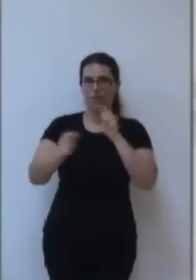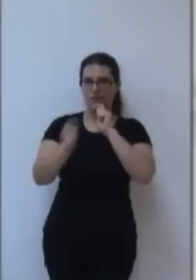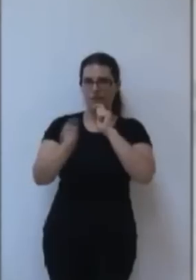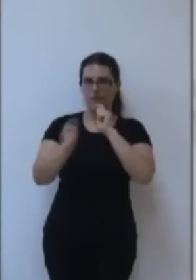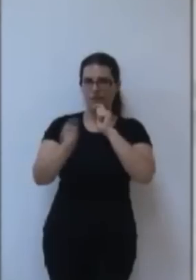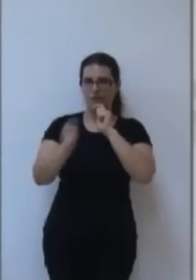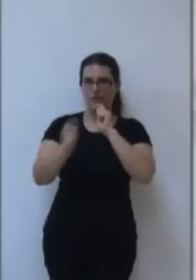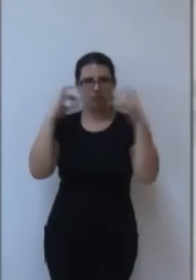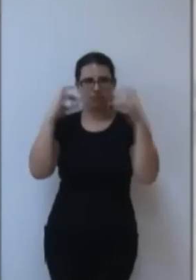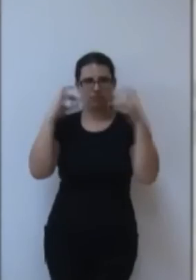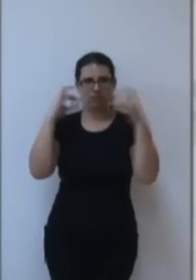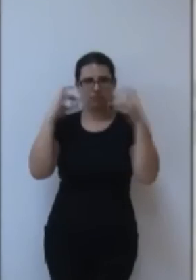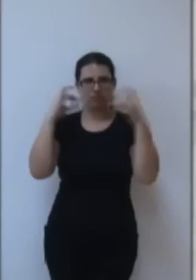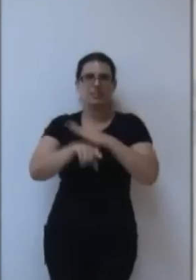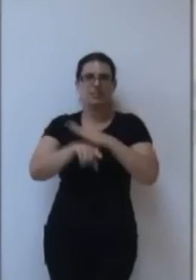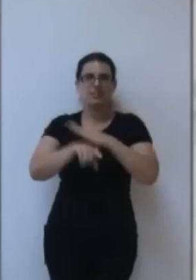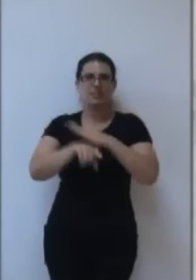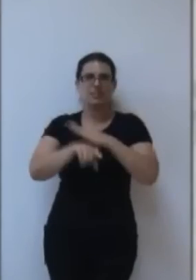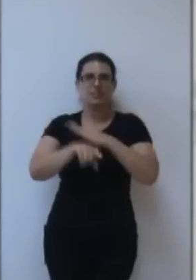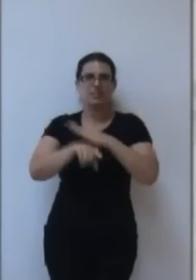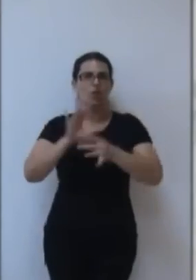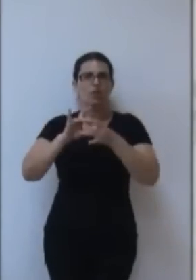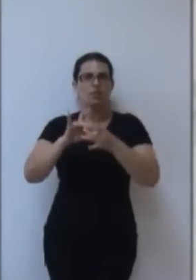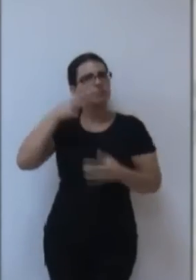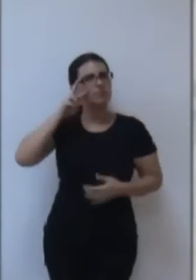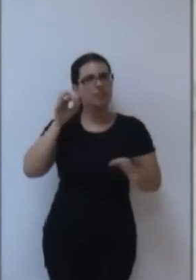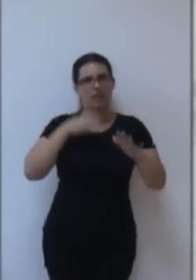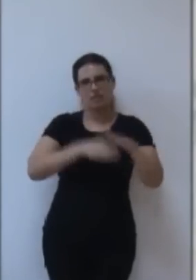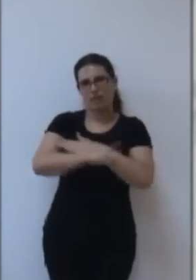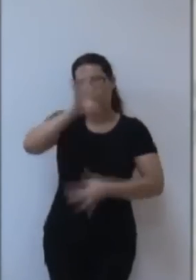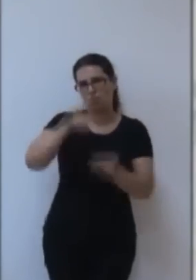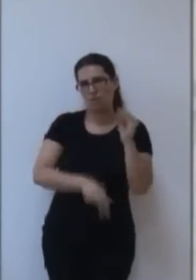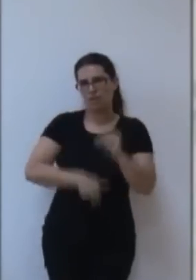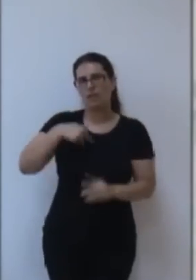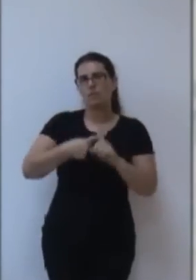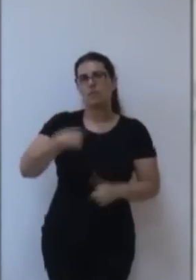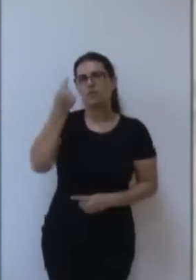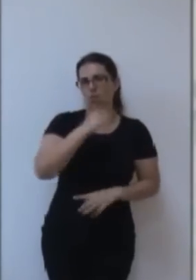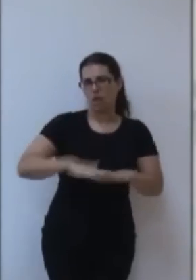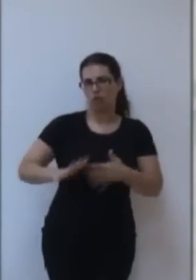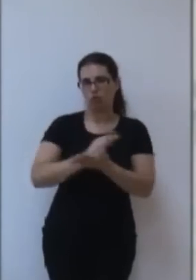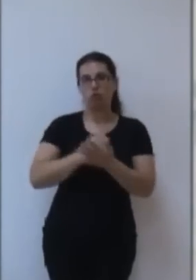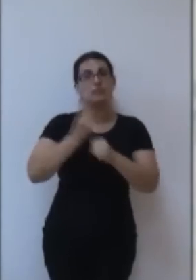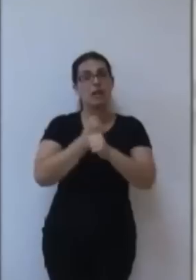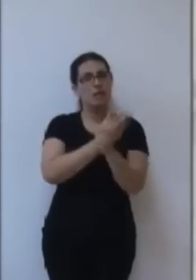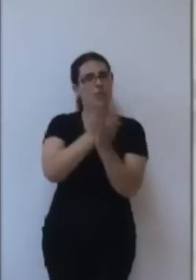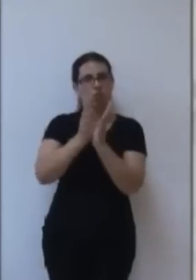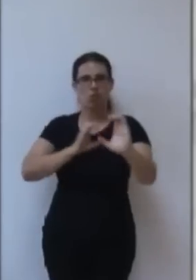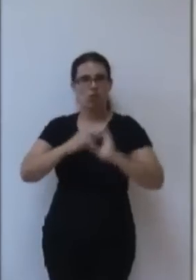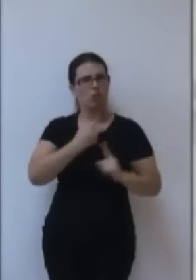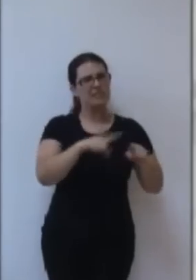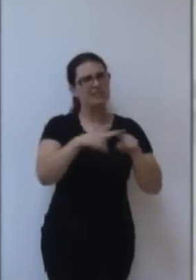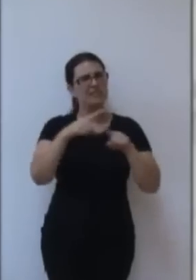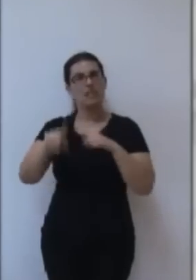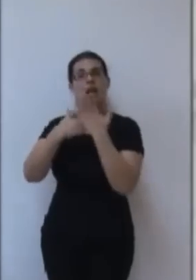de organizaciones sin ánimos de lucro, experta en accesibilidad universal y diseño para todos, y ha trabajado en diferentes medios de comunicación hasta